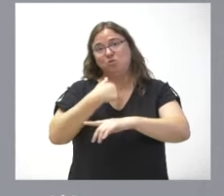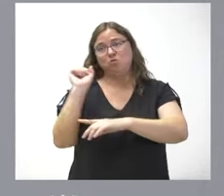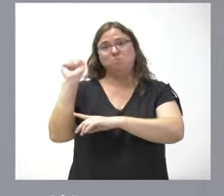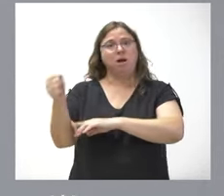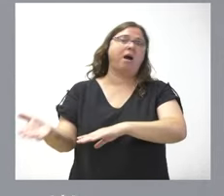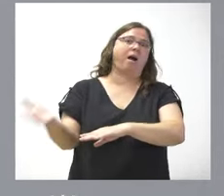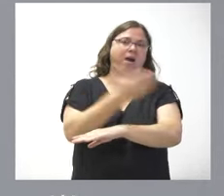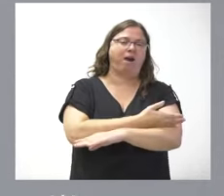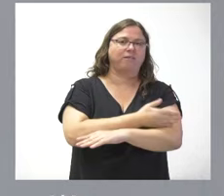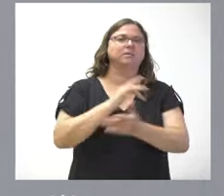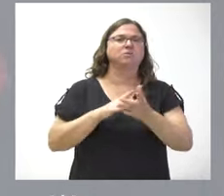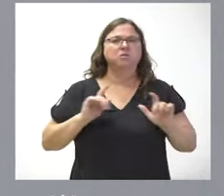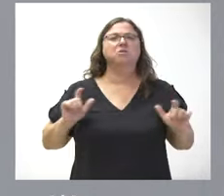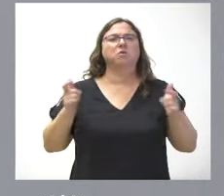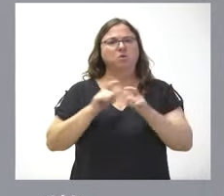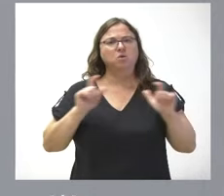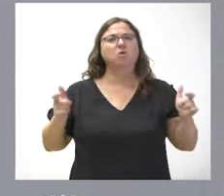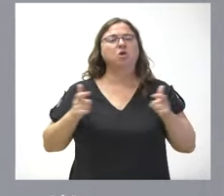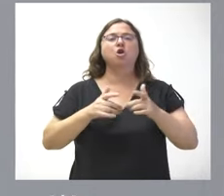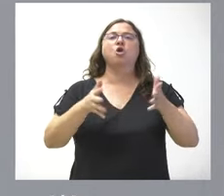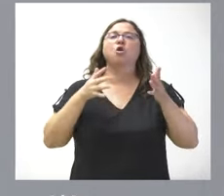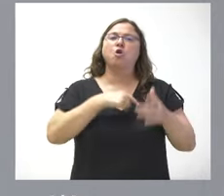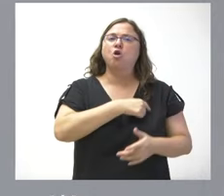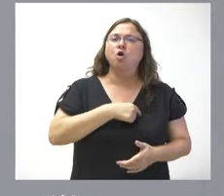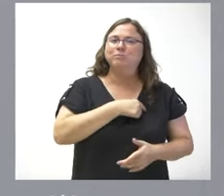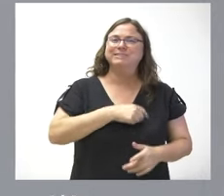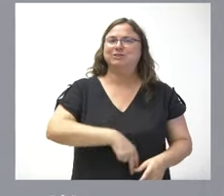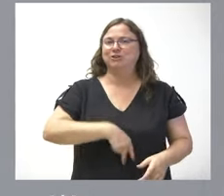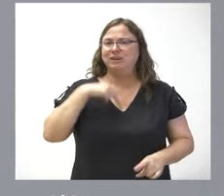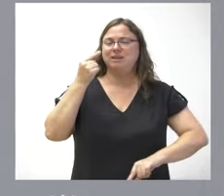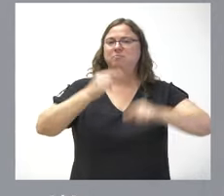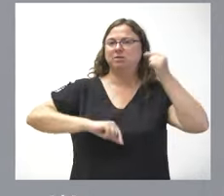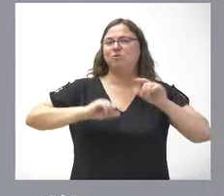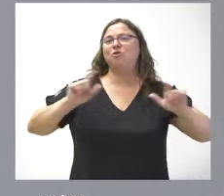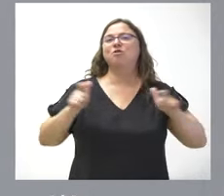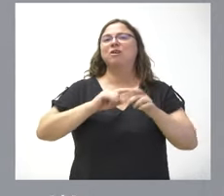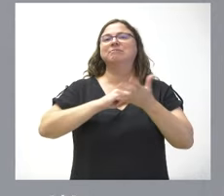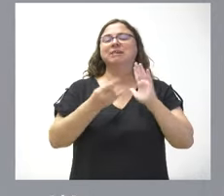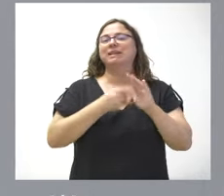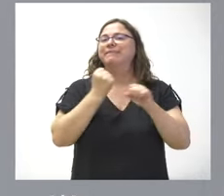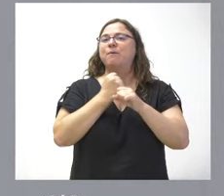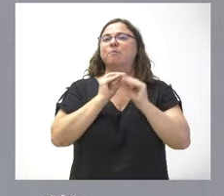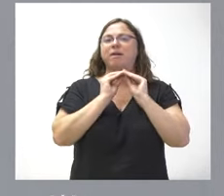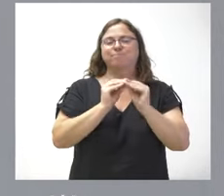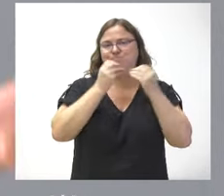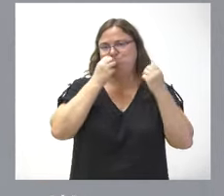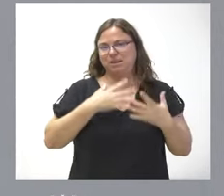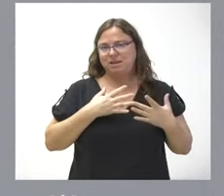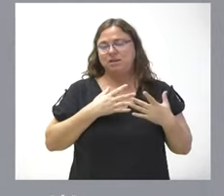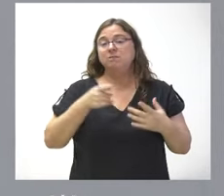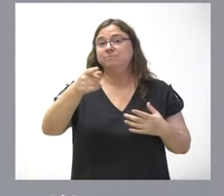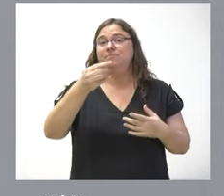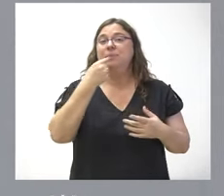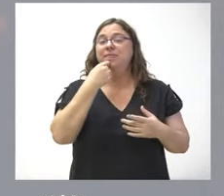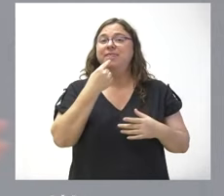reuniones de la comisión funcional del presupuesto reuniones de carácter técnico estamos trabajando para hacer un buen presupuesto plantea usted la